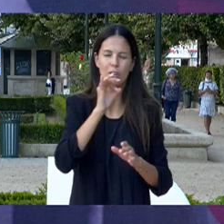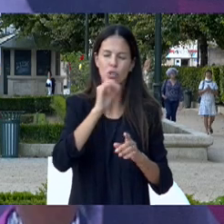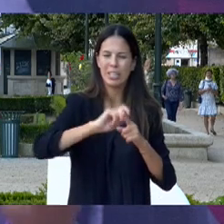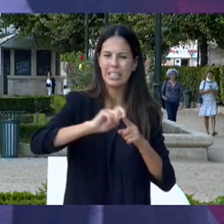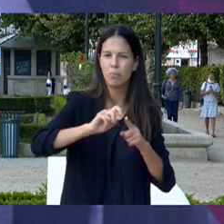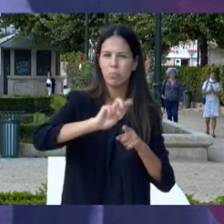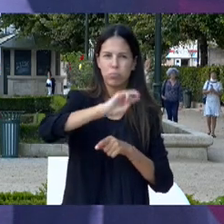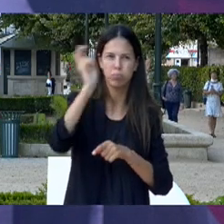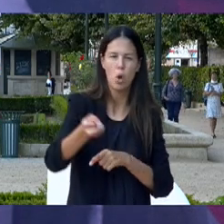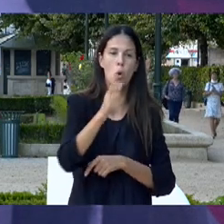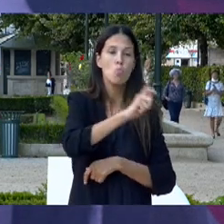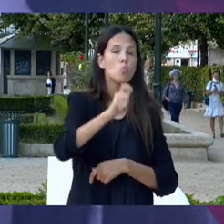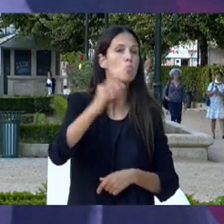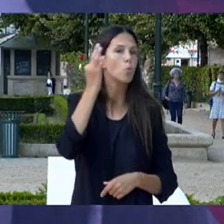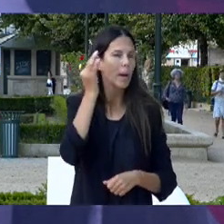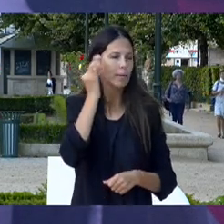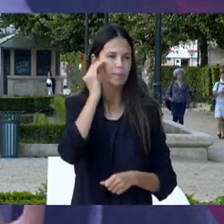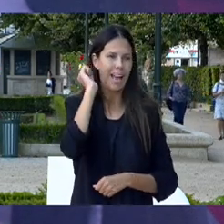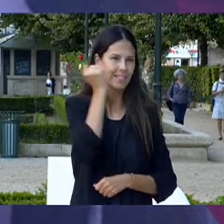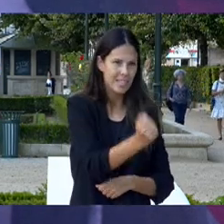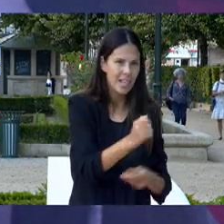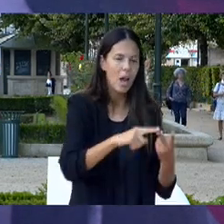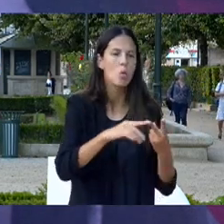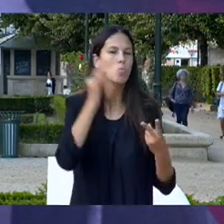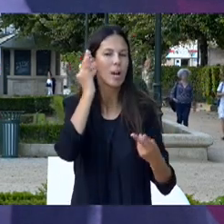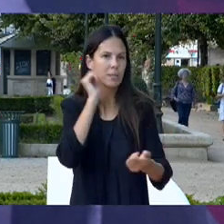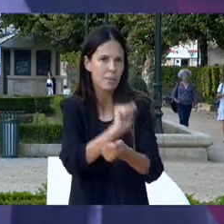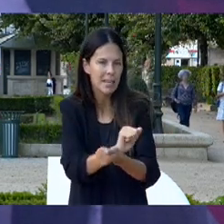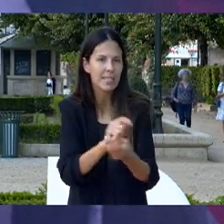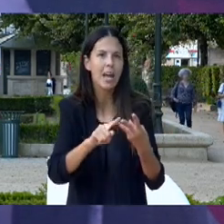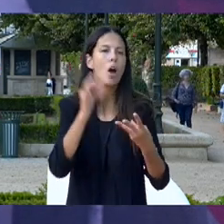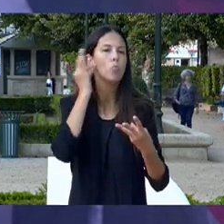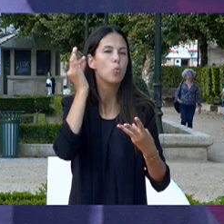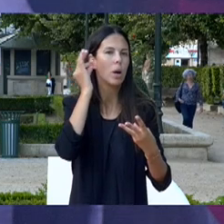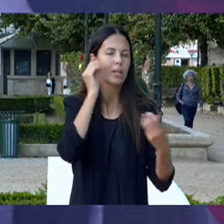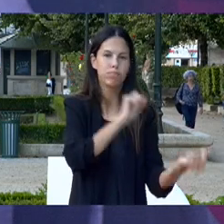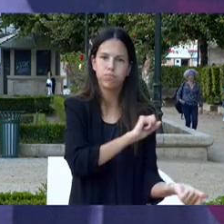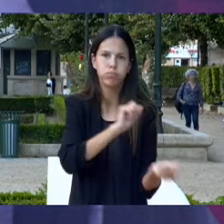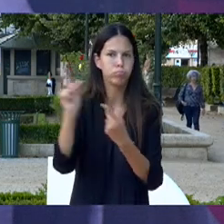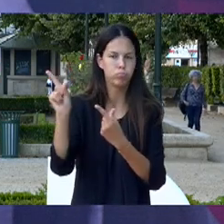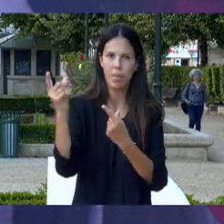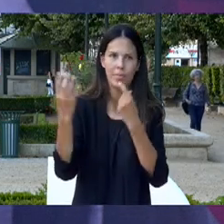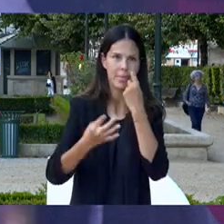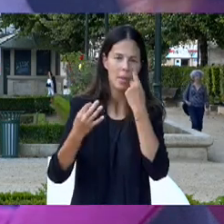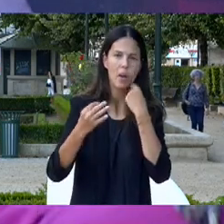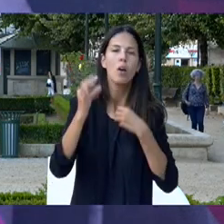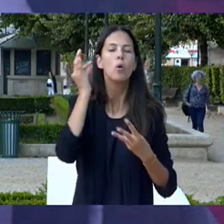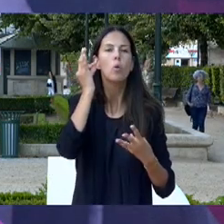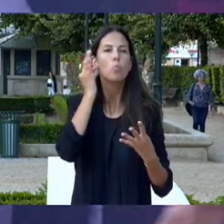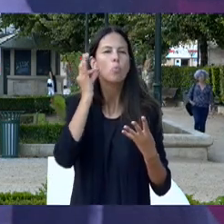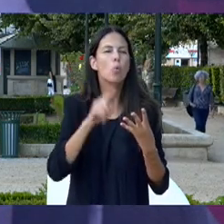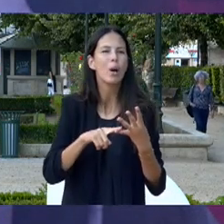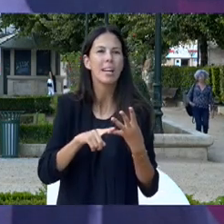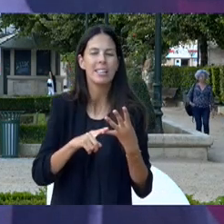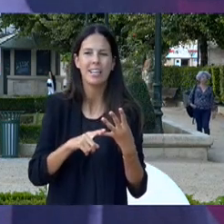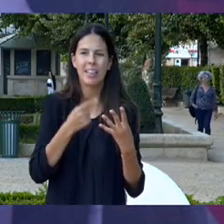non? Asesinaron mulleres, houve mulleres presas, houve mulleres no exilio, houve mulleres depuradas,